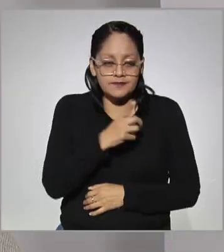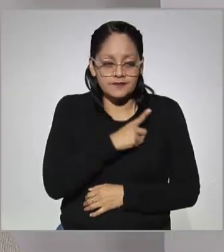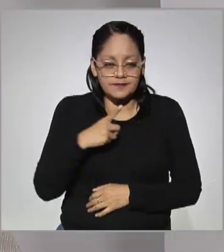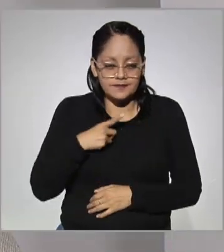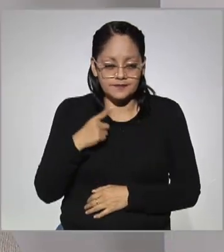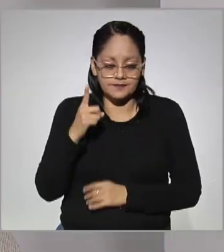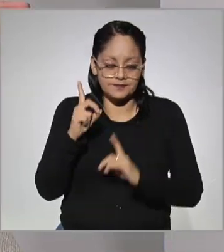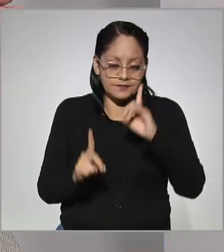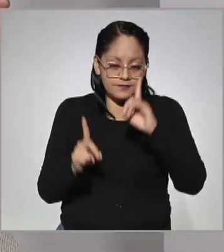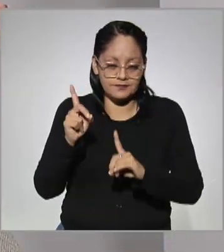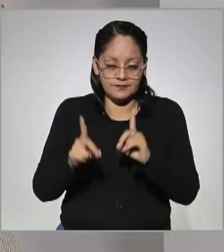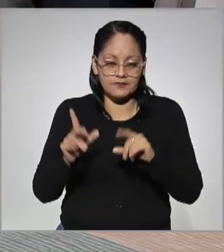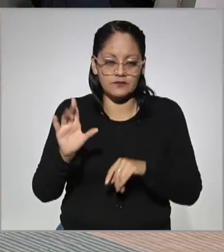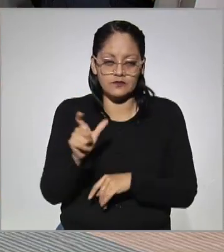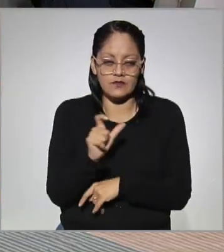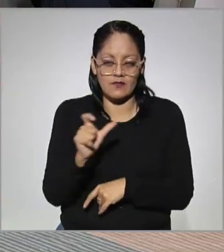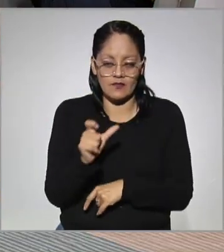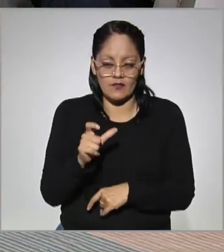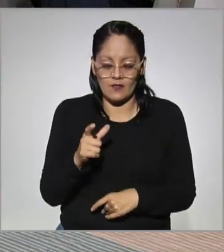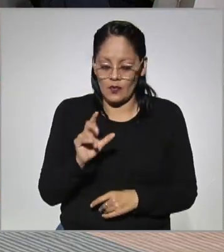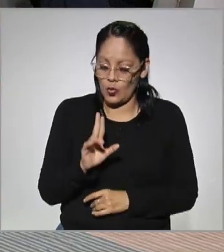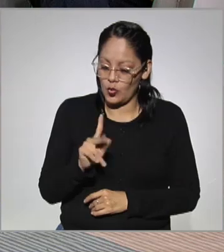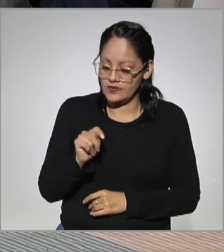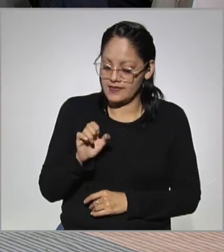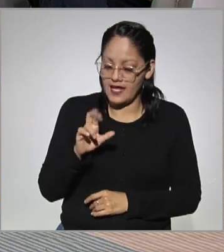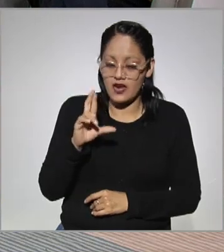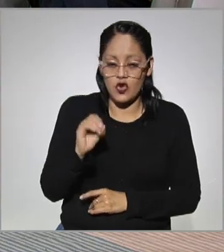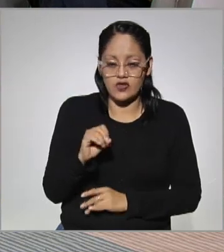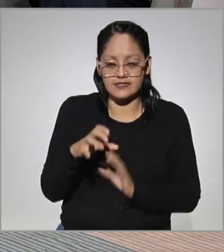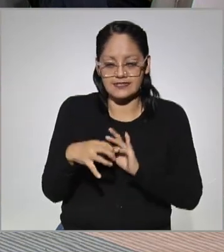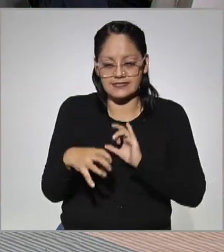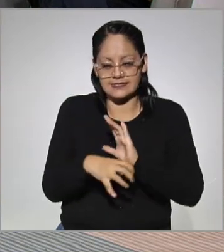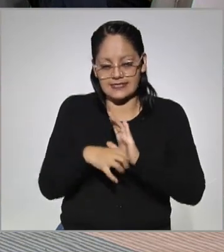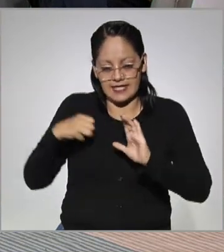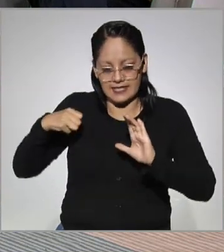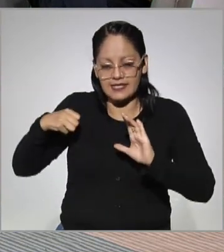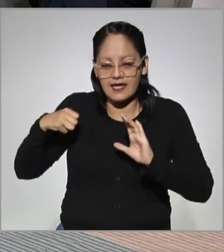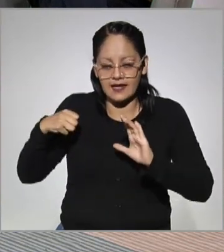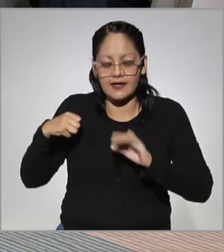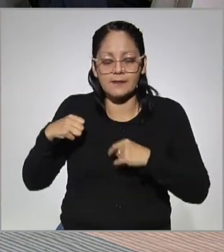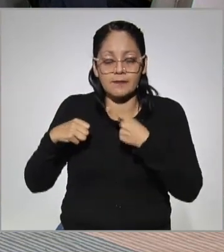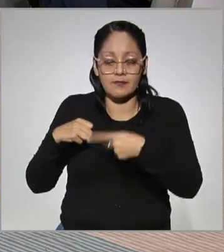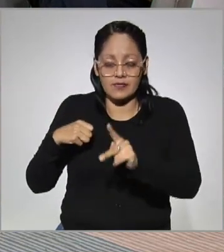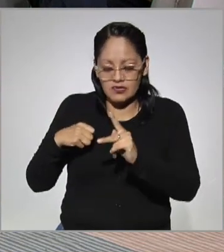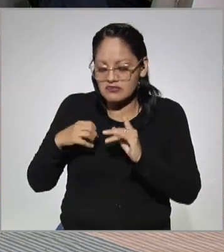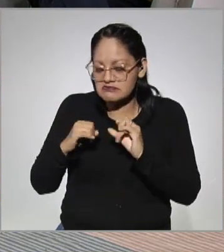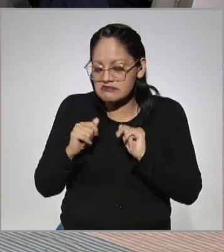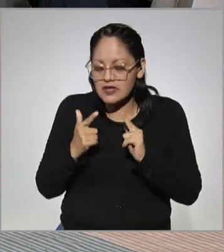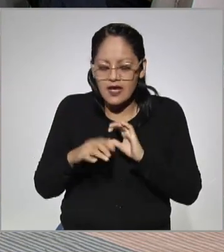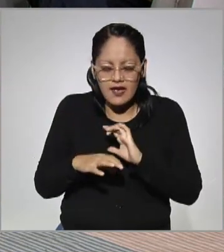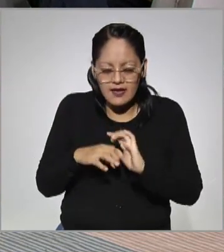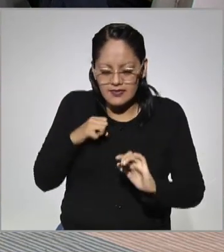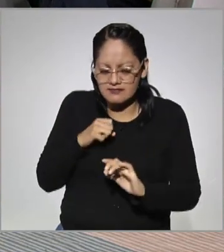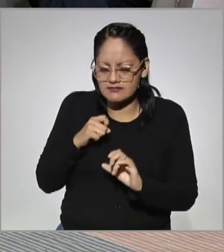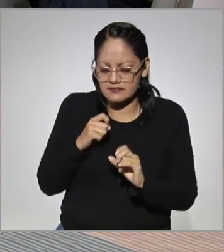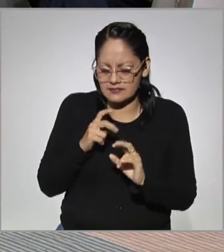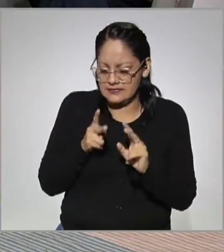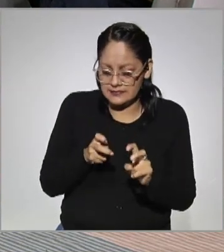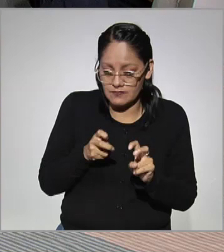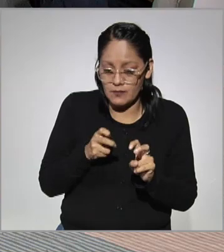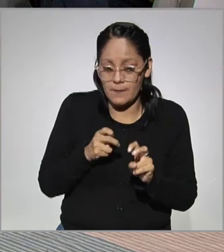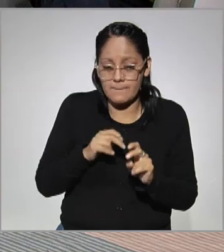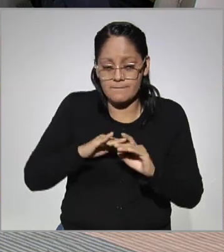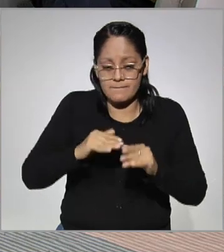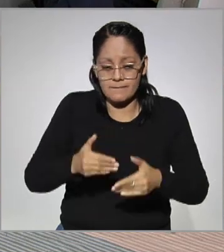la duda, cuando se le quita el útero, ¿no? Cuando se quita el útero, pero que se haya quitado por algo que no es relacionado, el útero o la